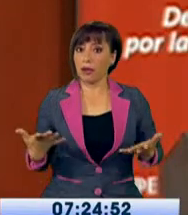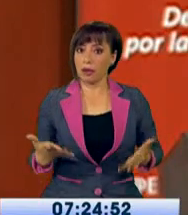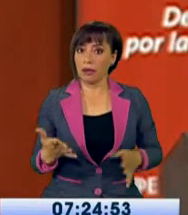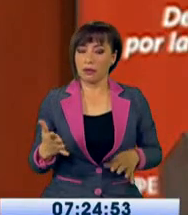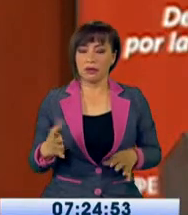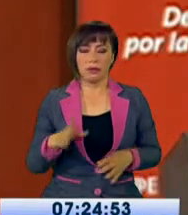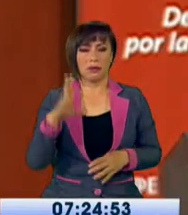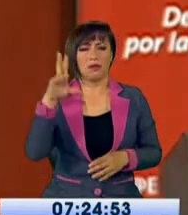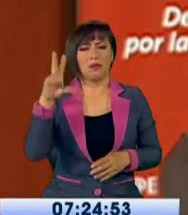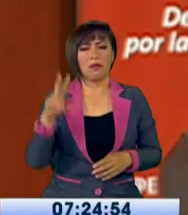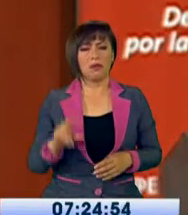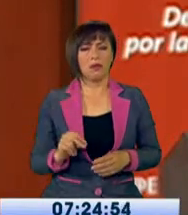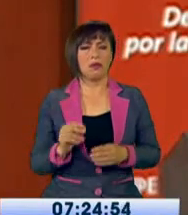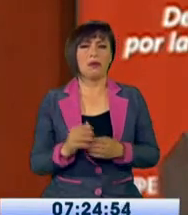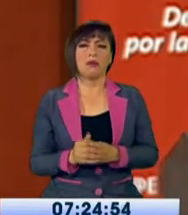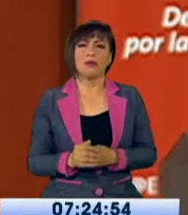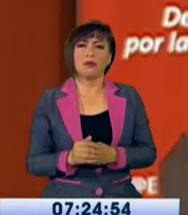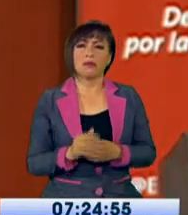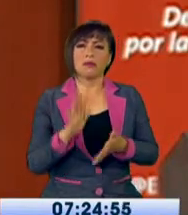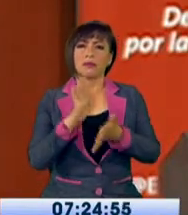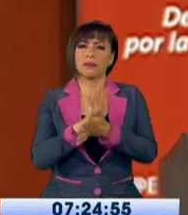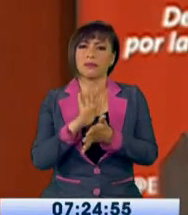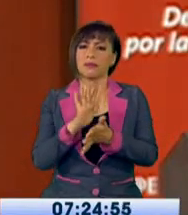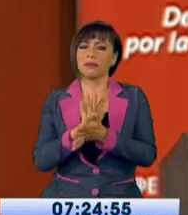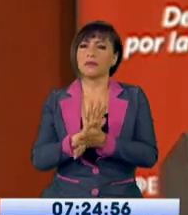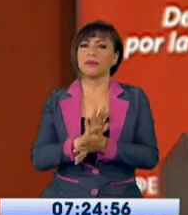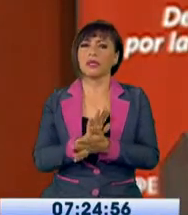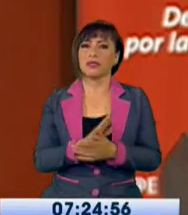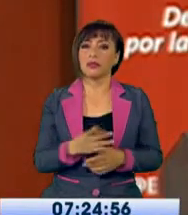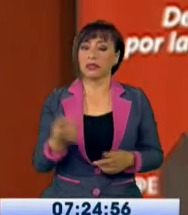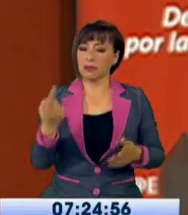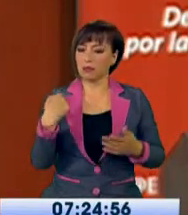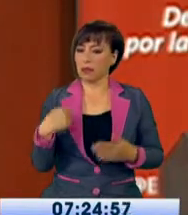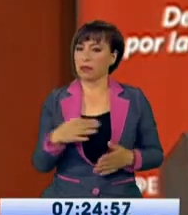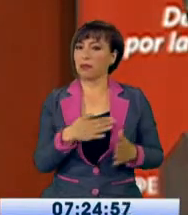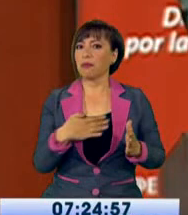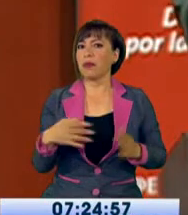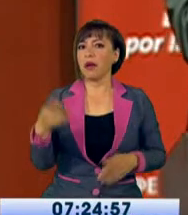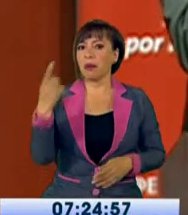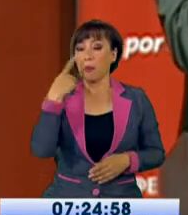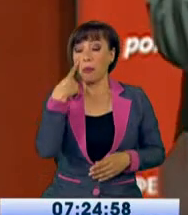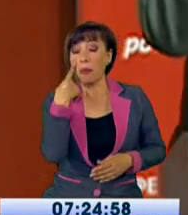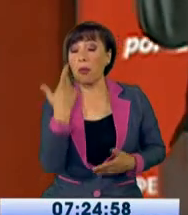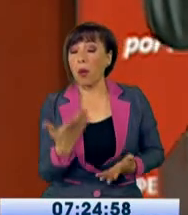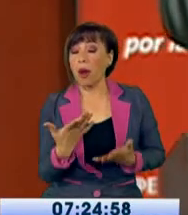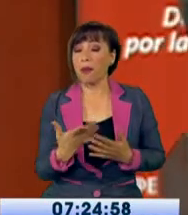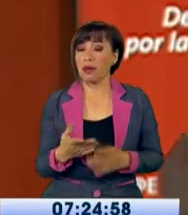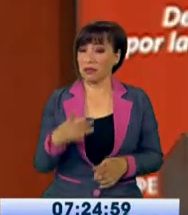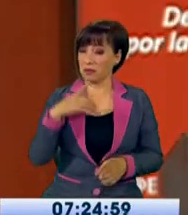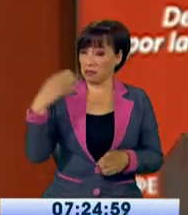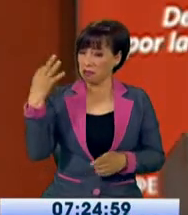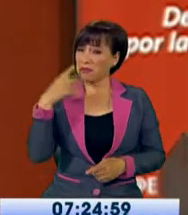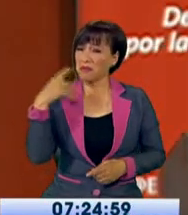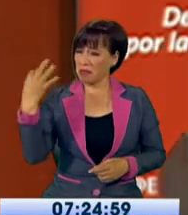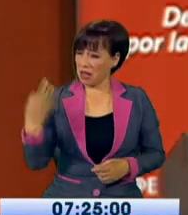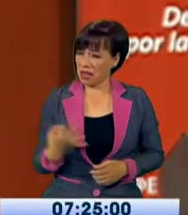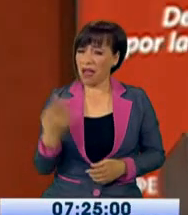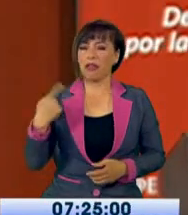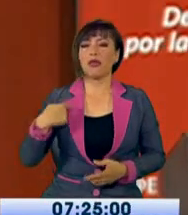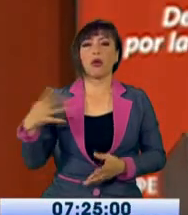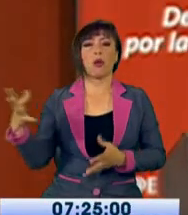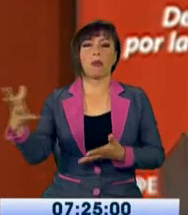¡Absurdo! Yo les dije, si me demuestran que eso es cierto, retiraré definitivamente las